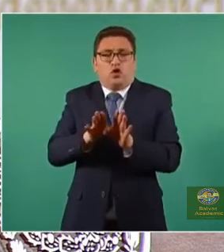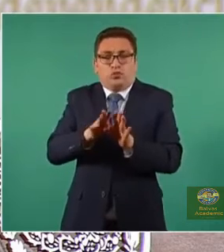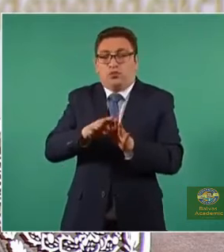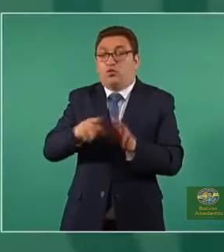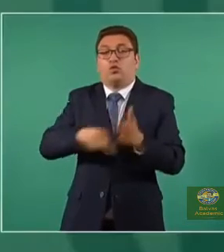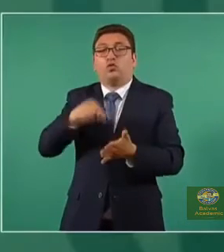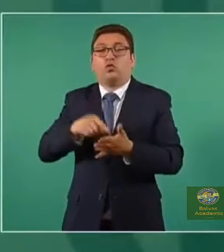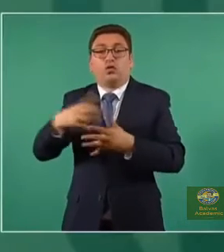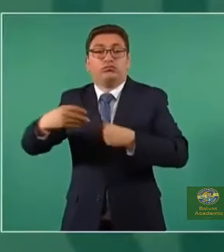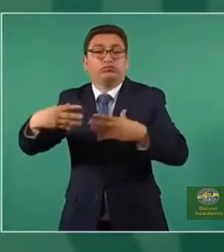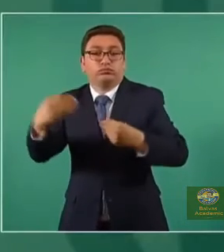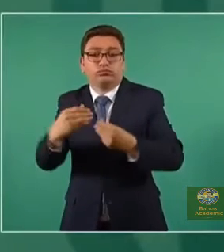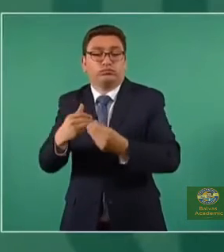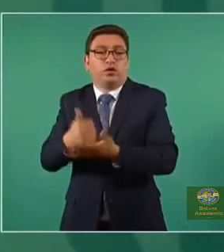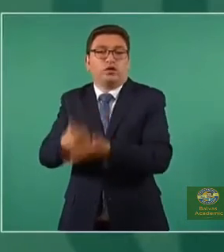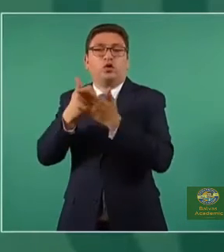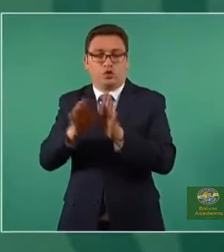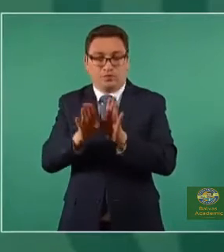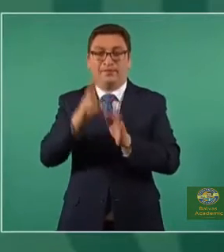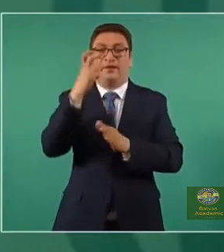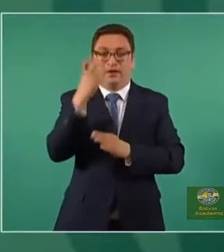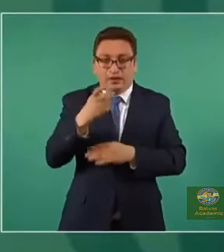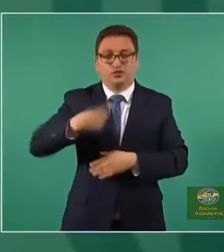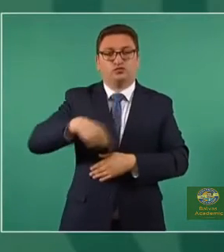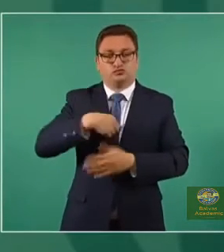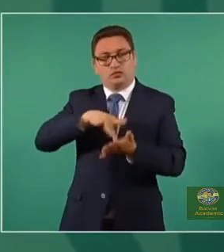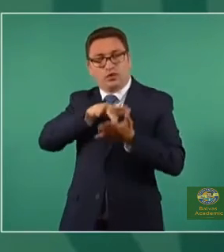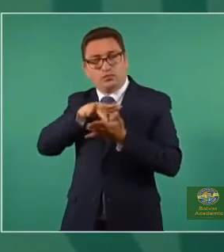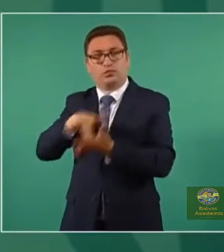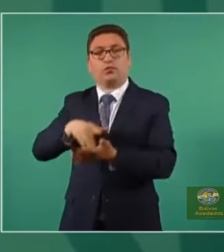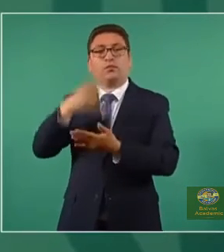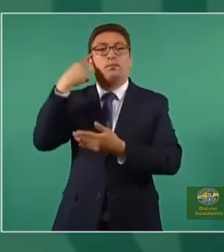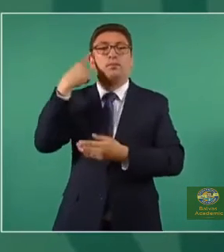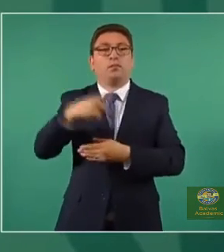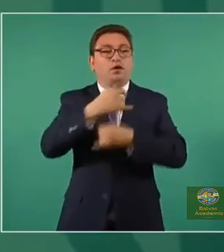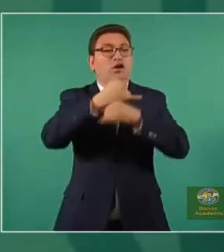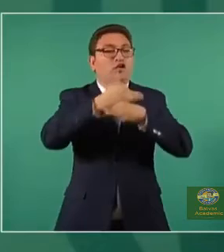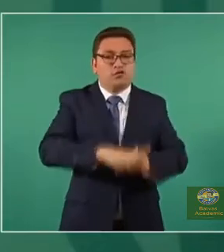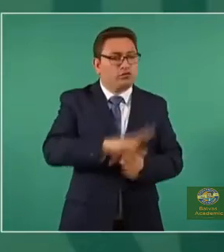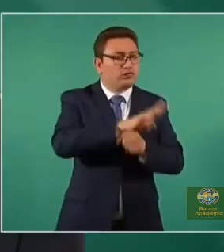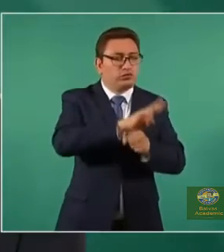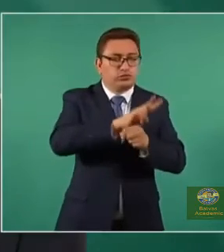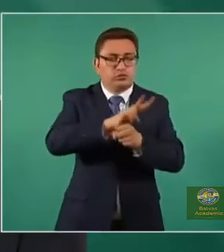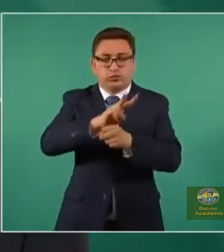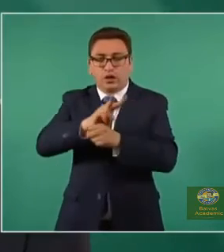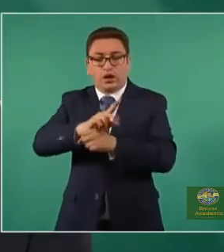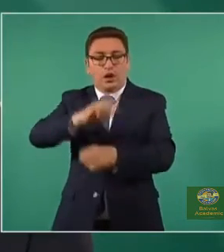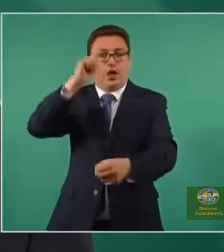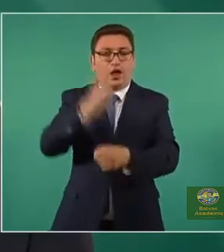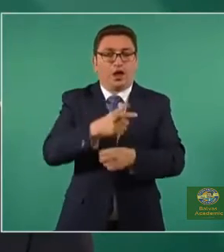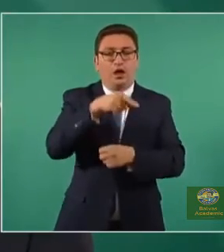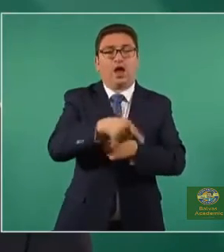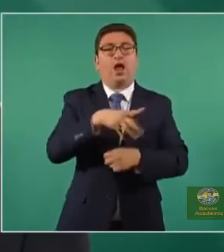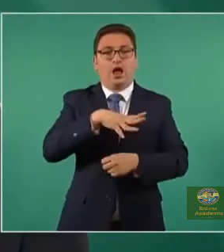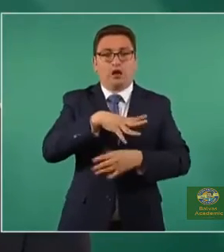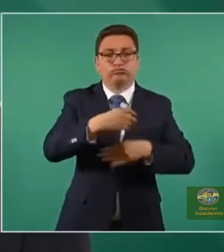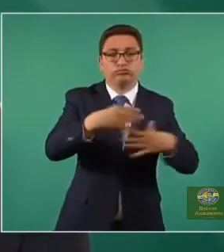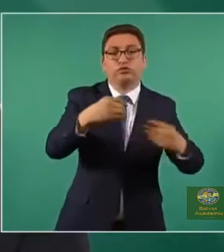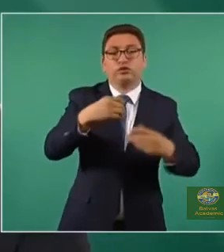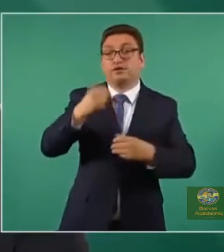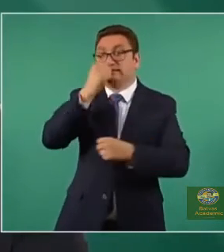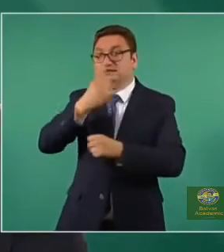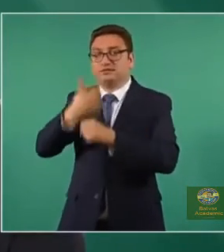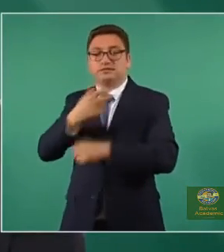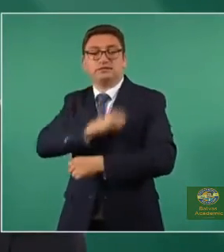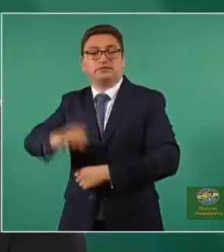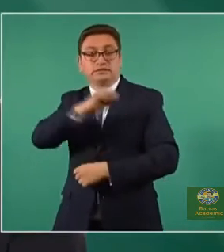infecciosos. Y en eso queremos cooperar para que el sistema de información nos detecte rápidamente esto y en cooperación con la Secretaría de Salud hagamos